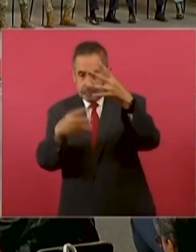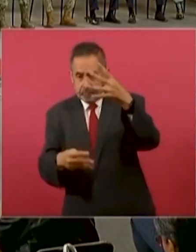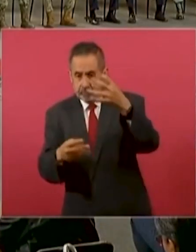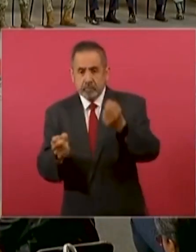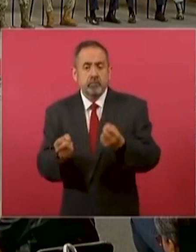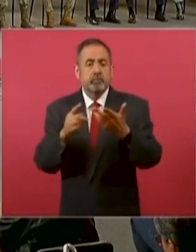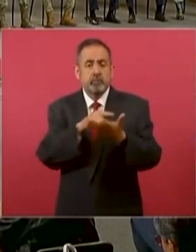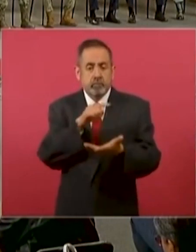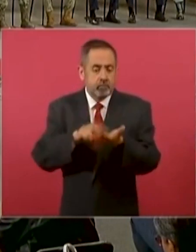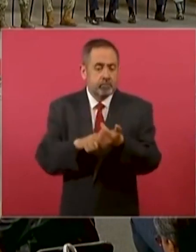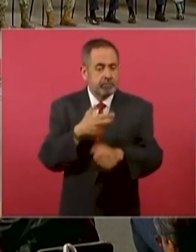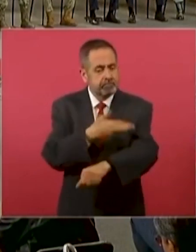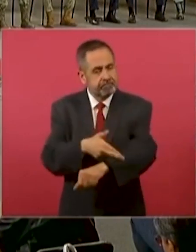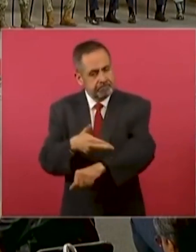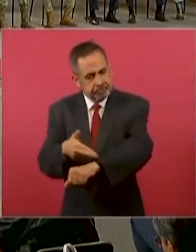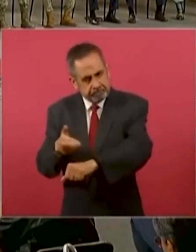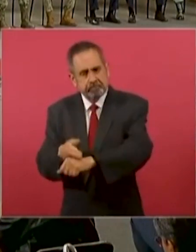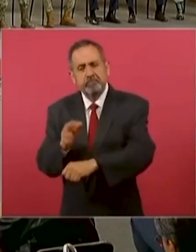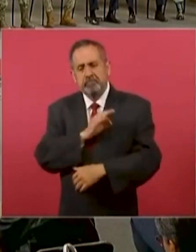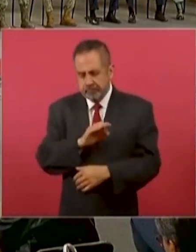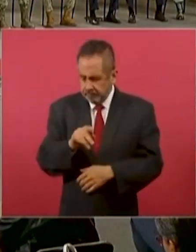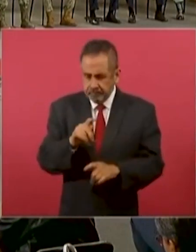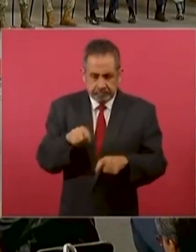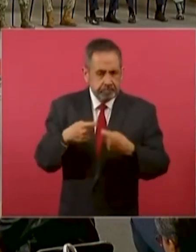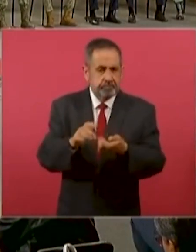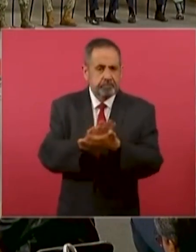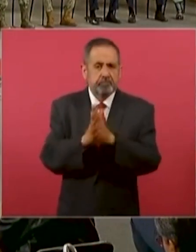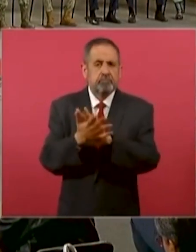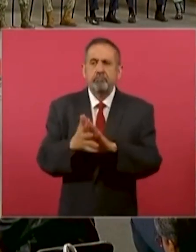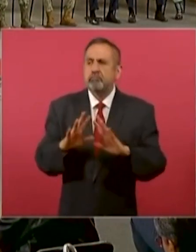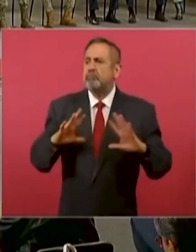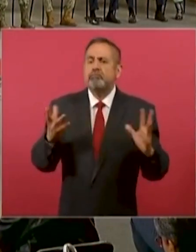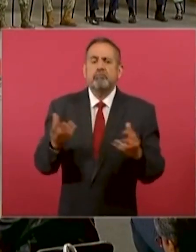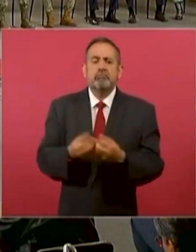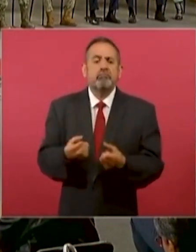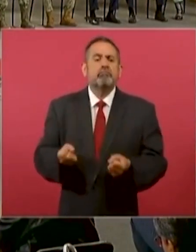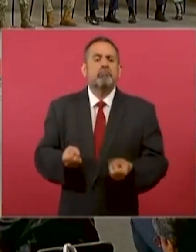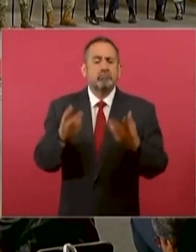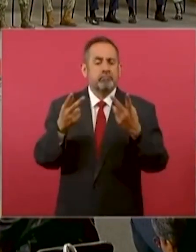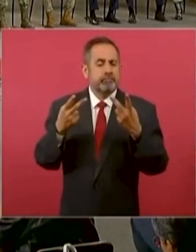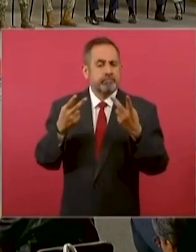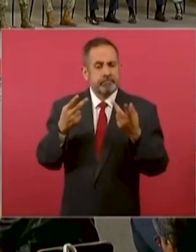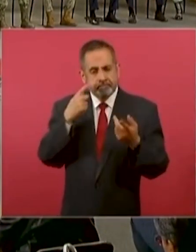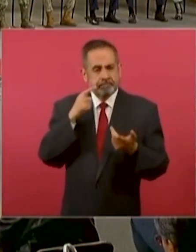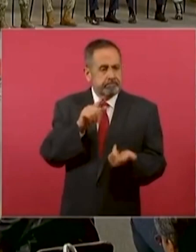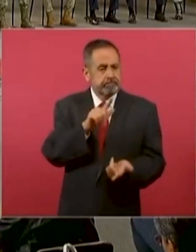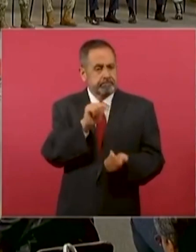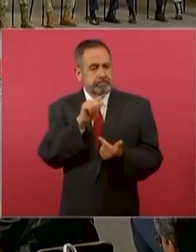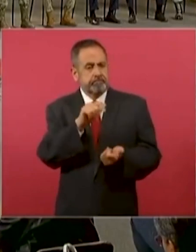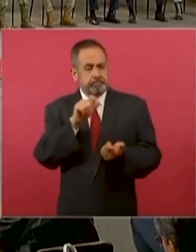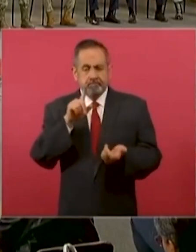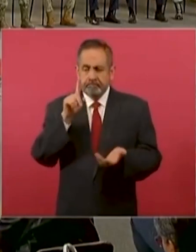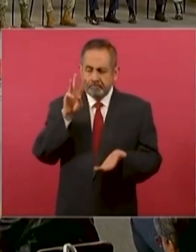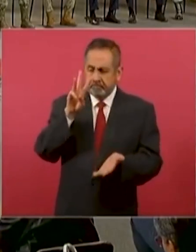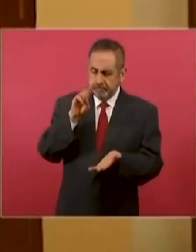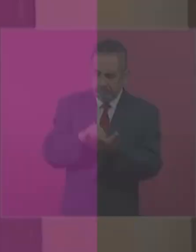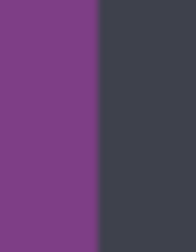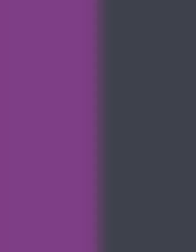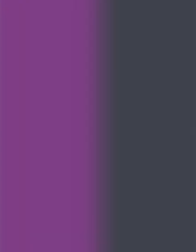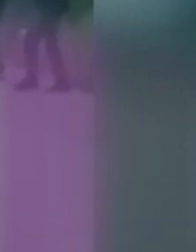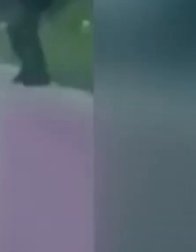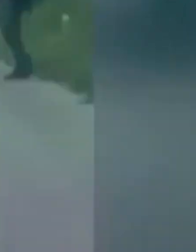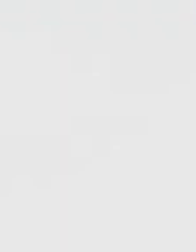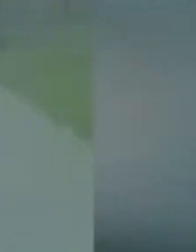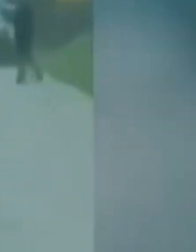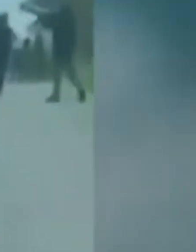hasta el próximo 30 de septiembre de este año. Esta es la 5ª prórroga del decreto que promueve la legalización de los autos chocolate.